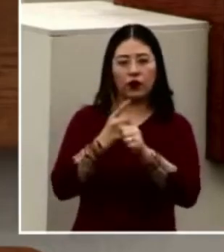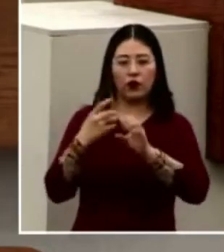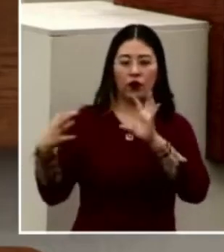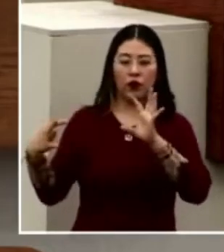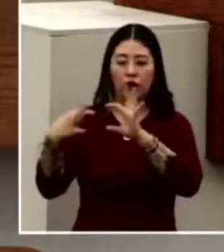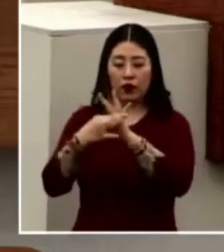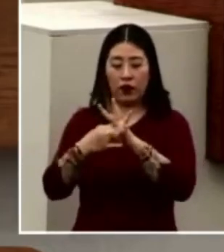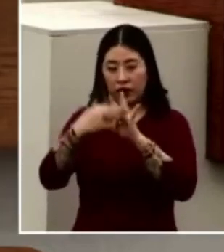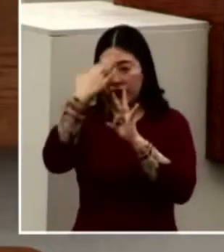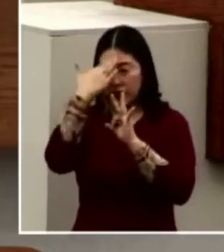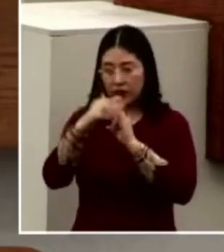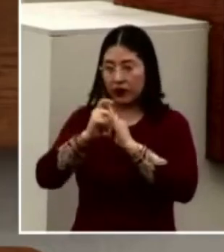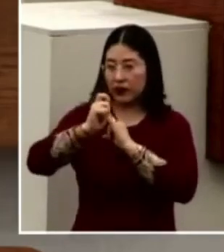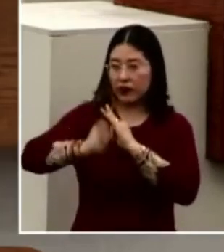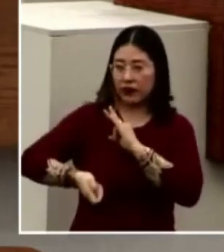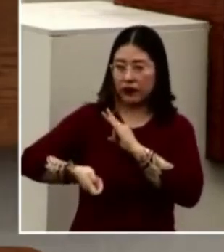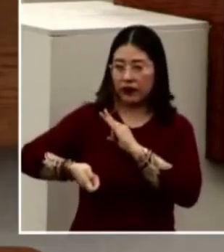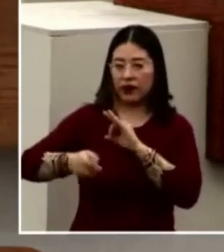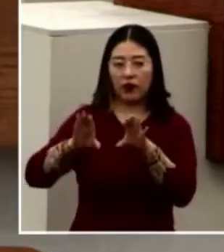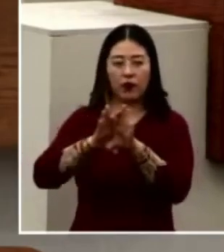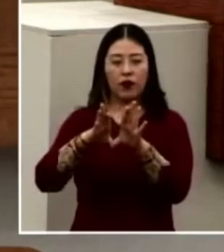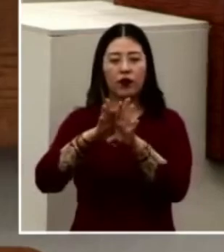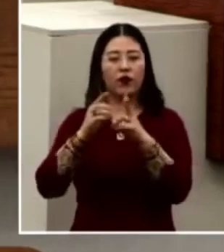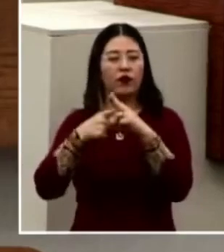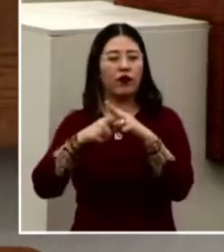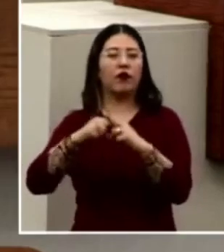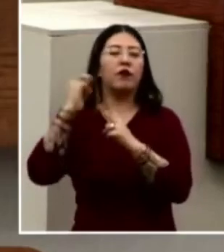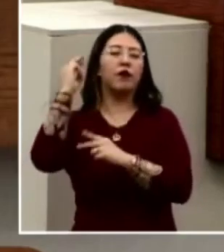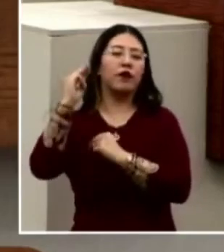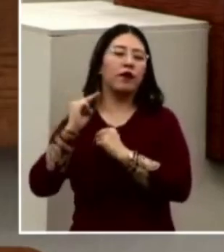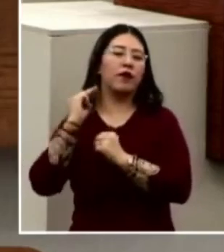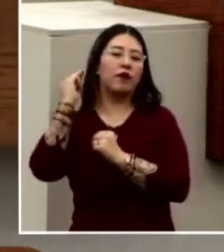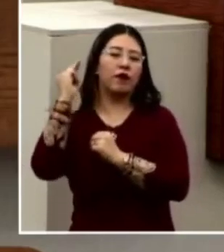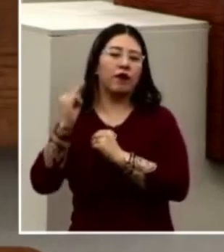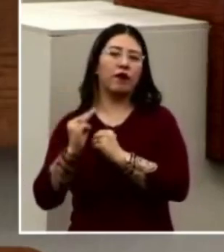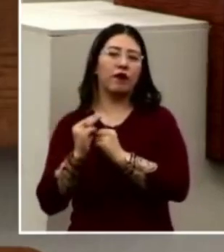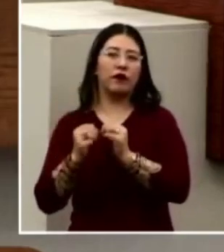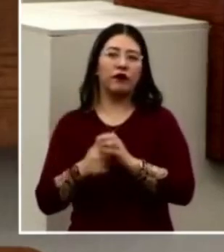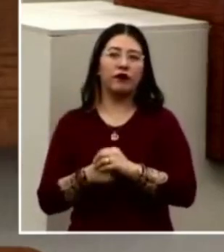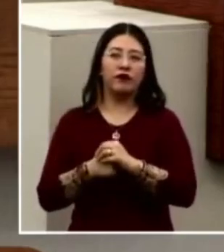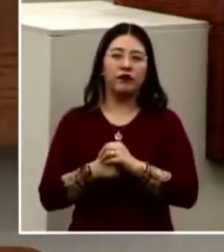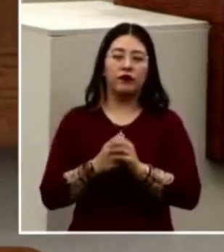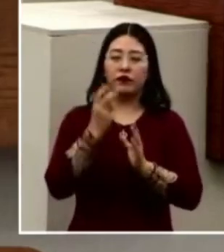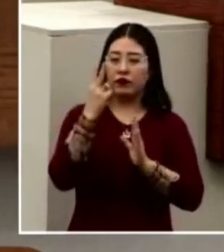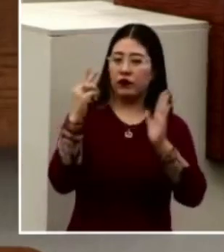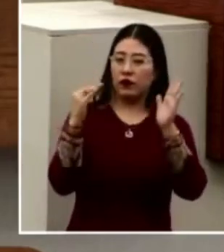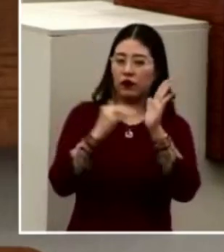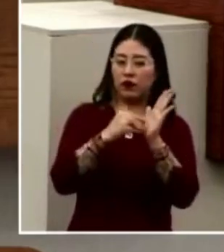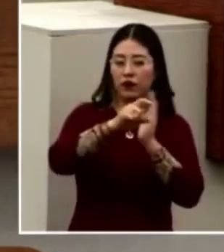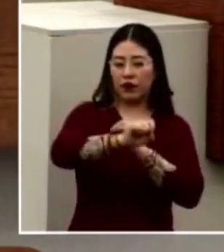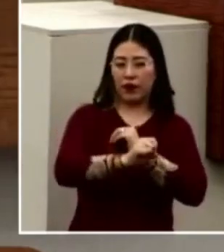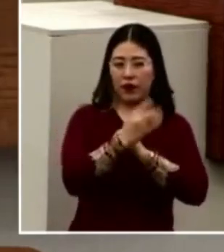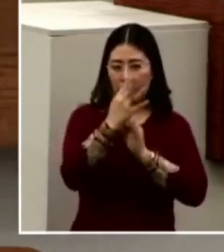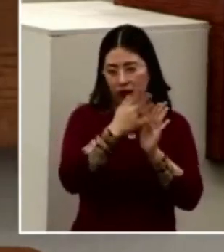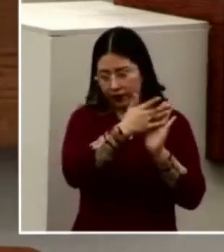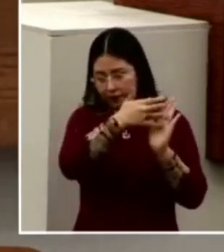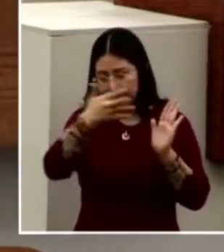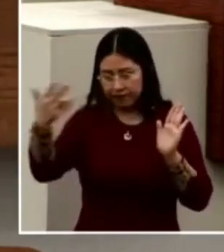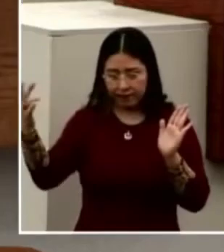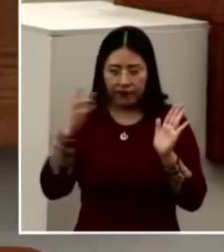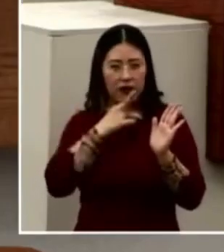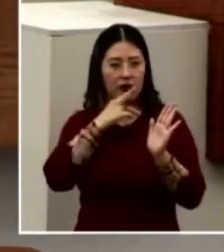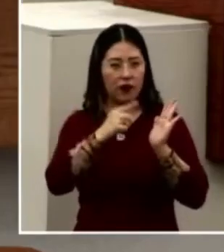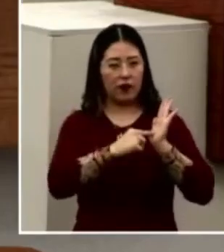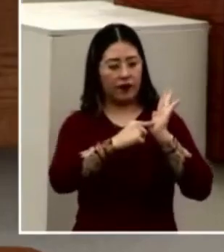se vencía en marzo del año 2024.